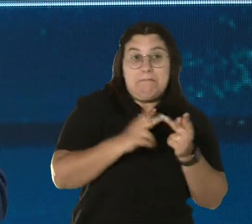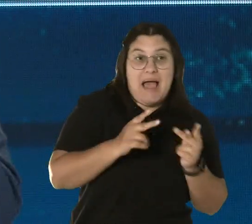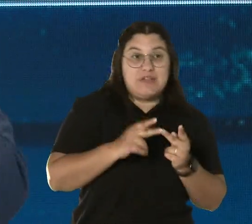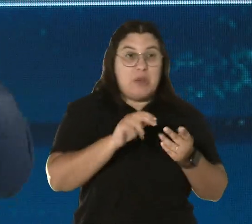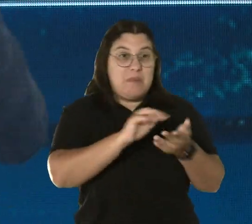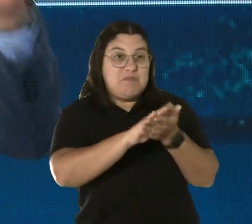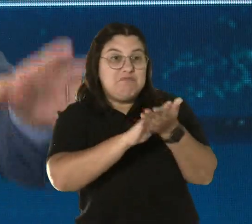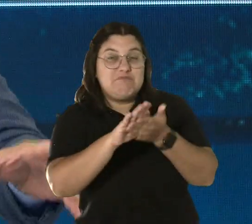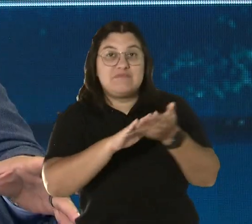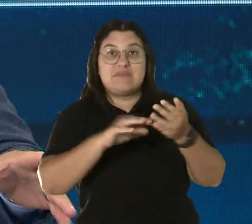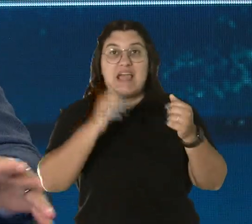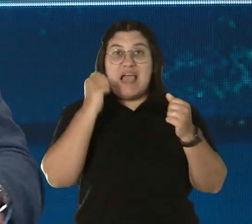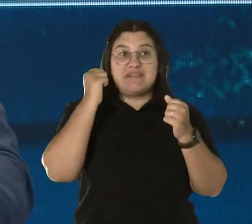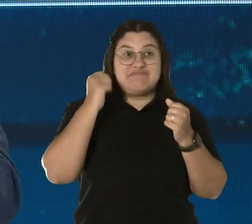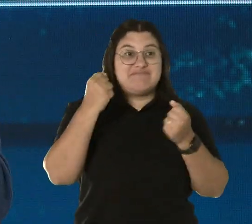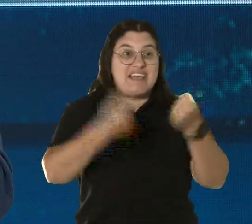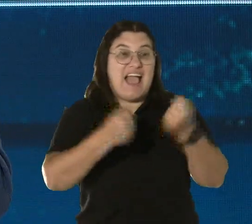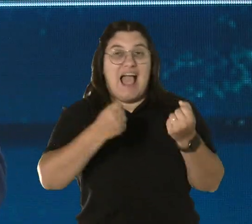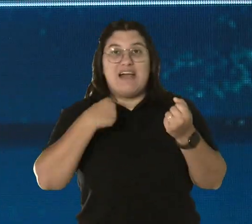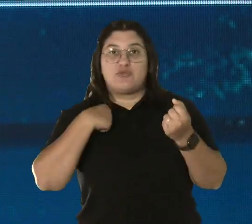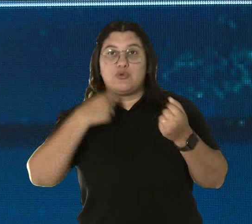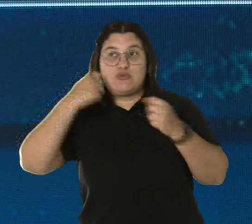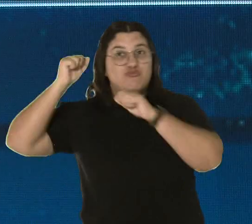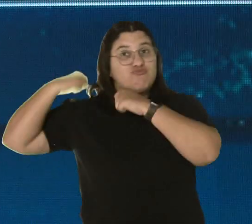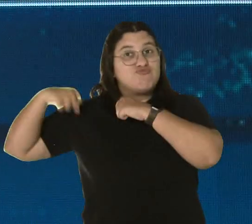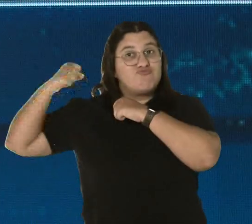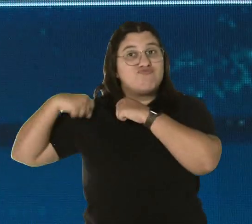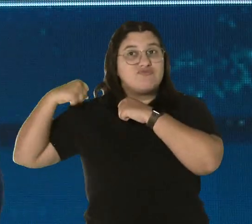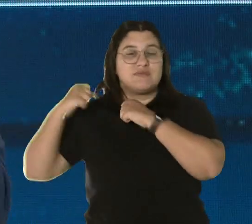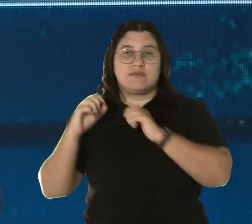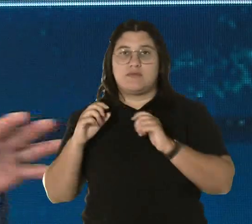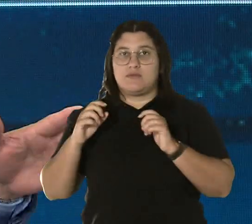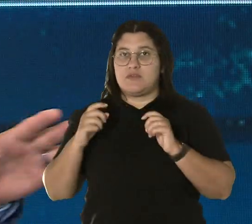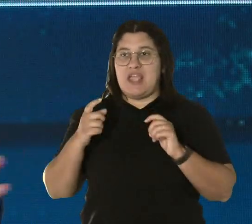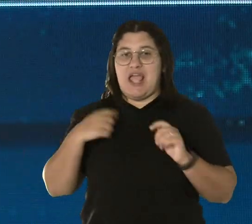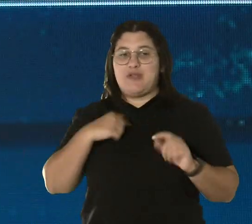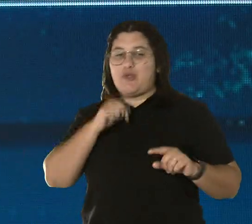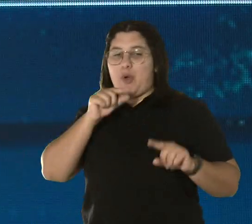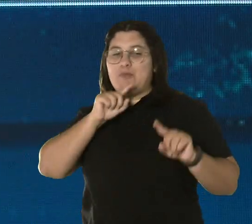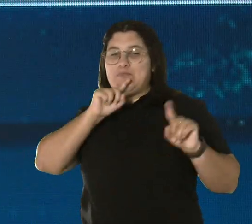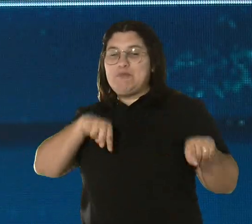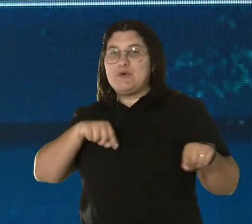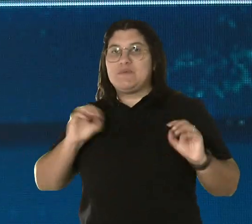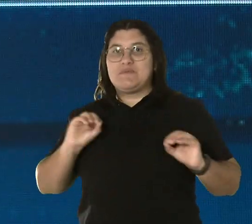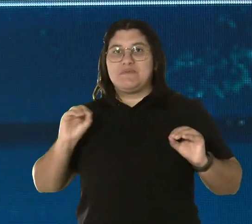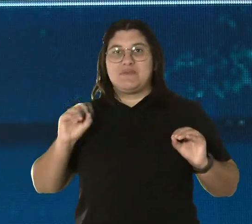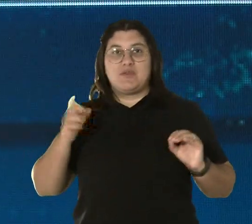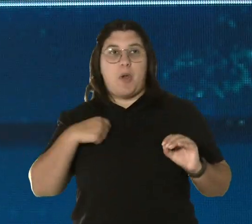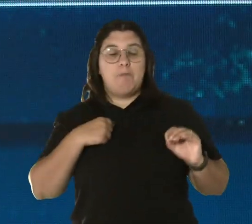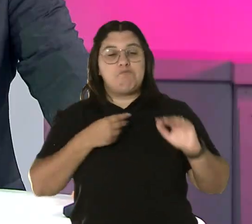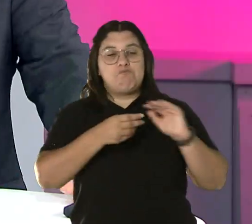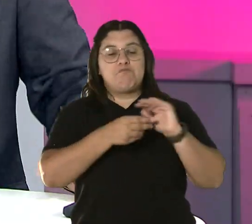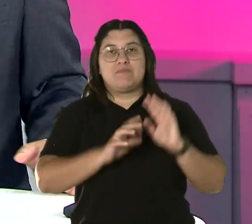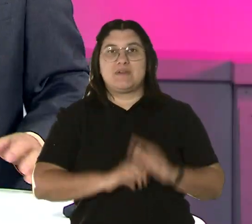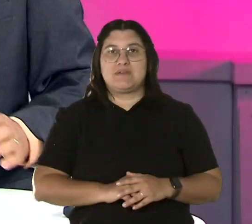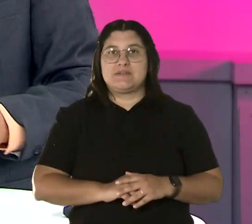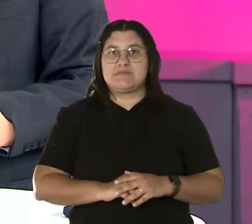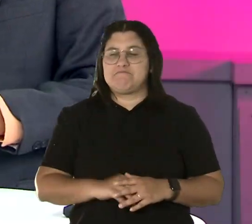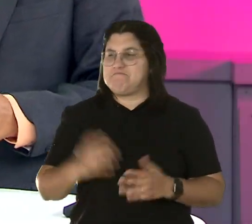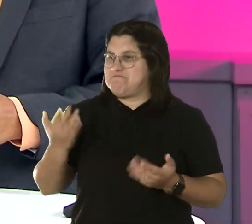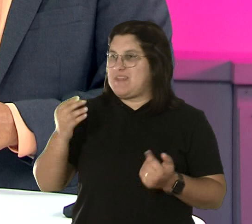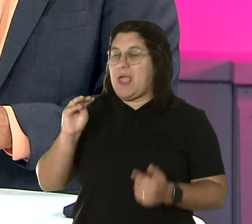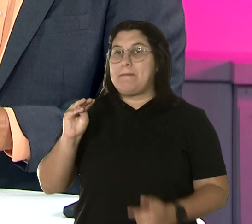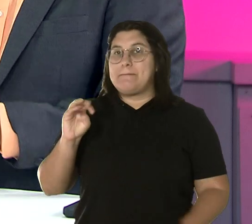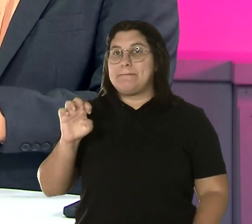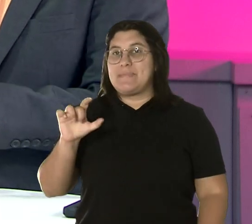lavar carro, ya sea hacer pelo, y no tengo que reportar esa cantidad y no tengo que entonces insertarme a trabajar. ¿Y cuál es la opinión de Melissa Concepción,